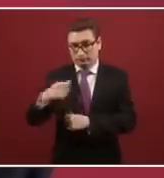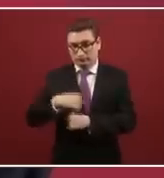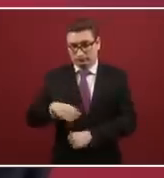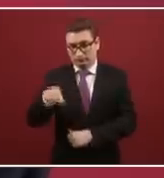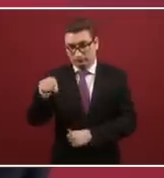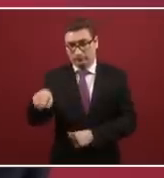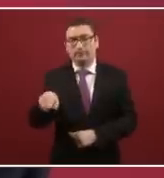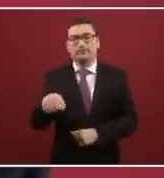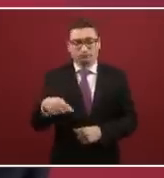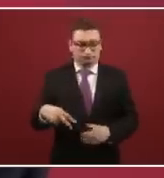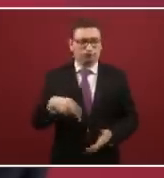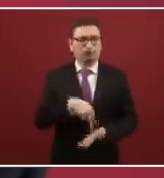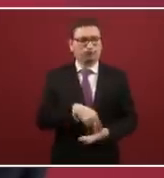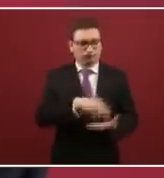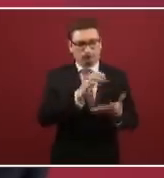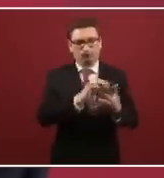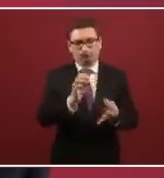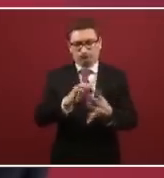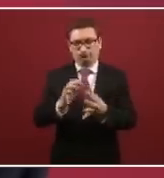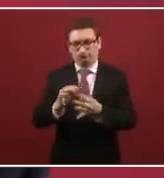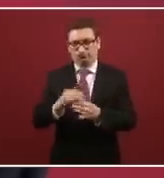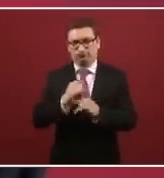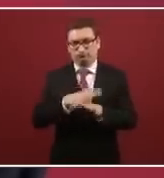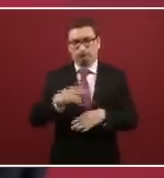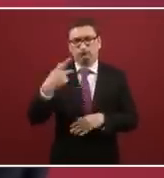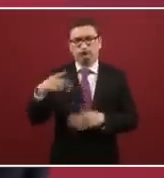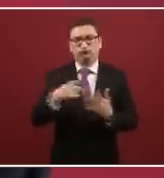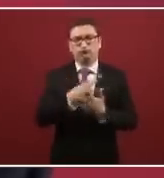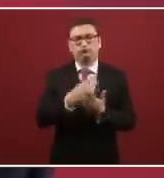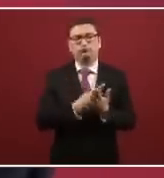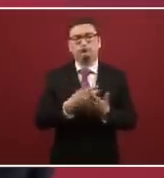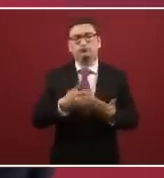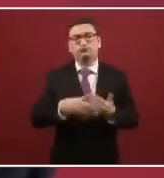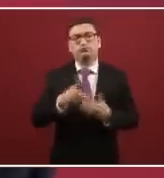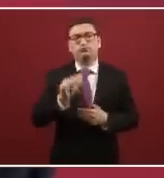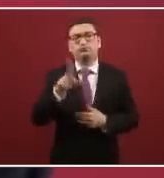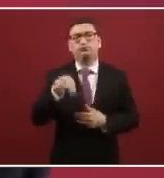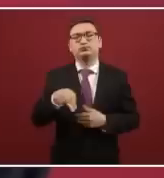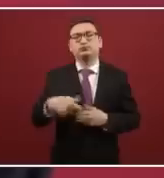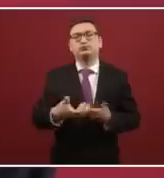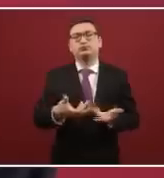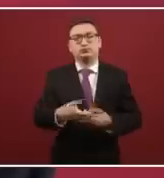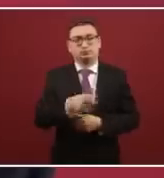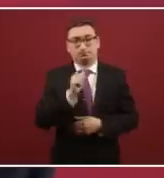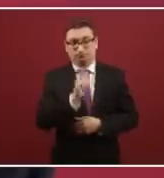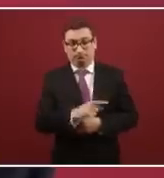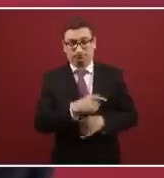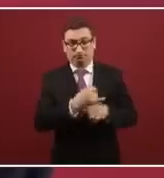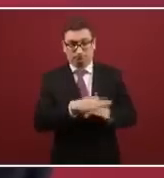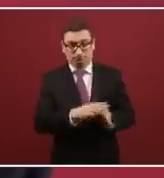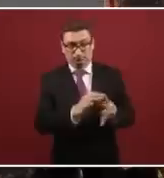les presente su plan y que tome en cuenta esto que tú estás